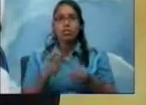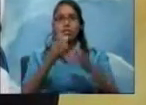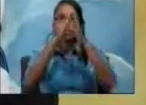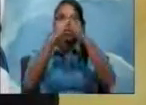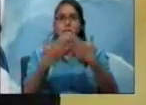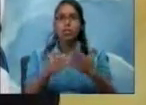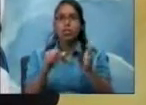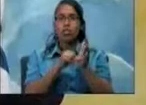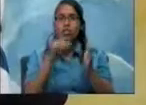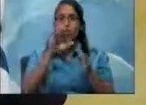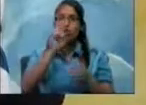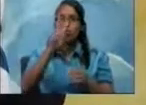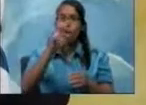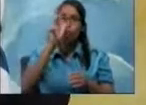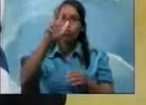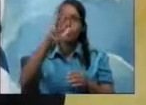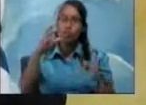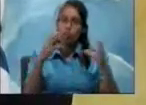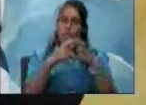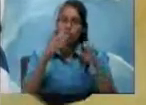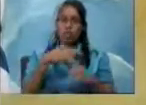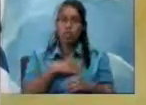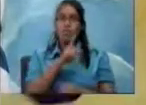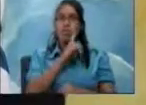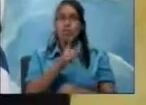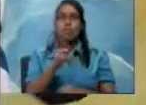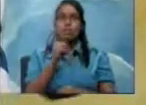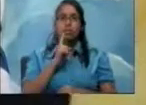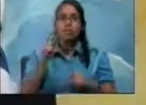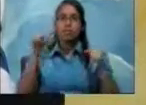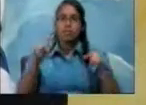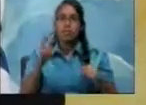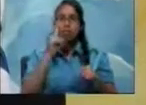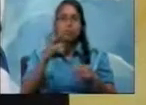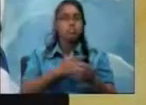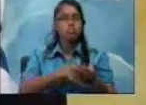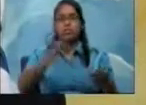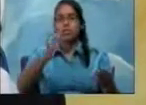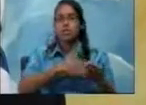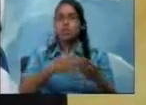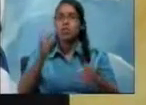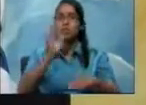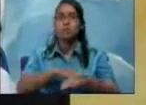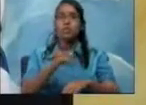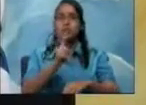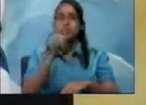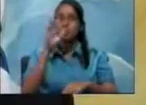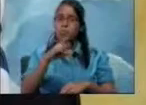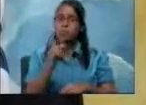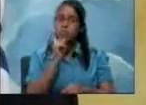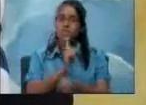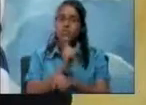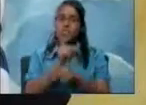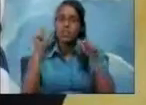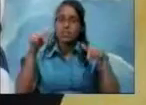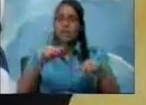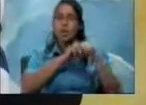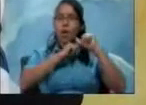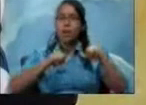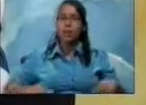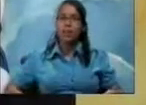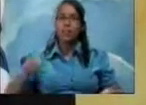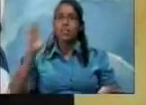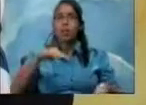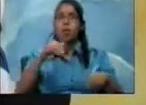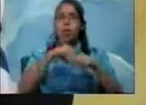tres congregado en mi nombre í estoy yo en medio de ellos aquí hemos de millones y millones porque no estamos tan solo aquí sino que est estamos en